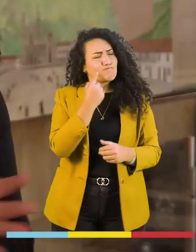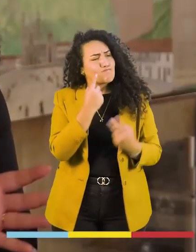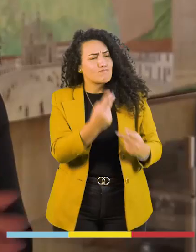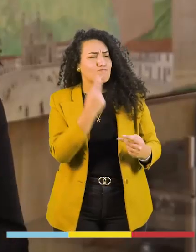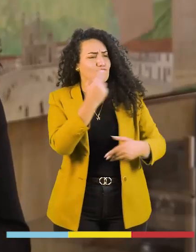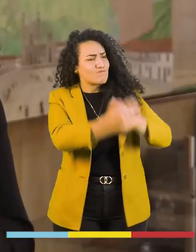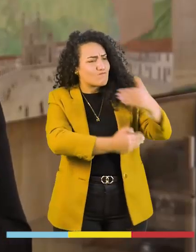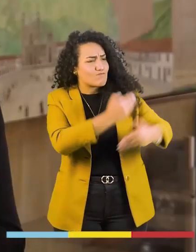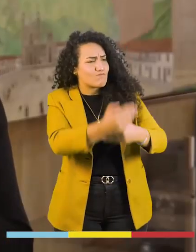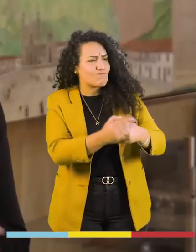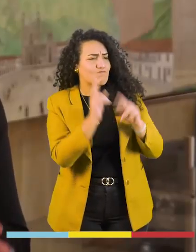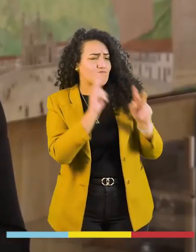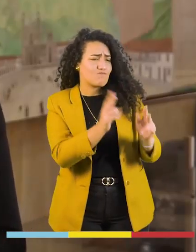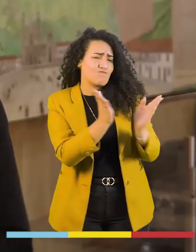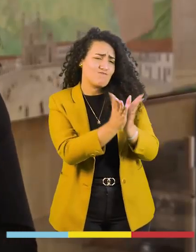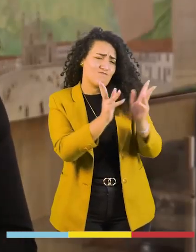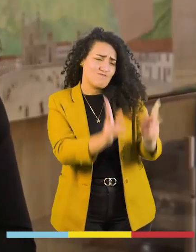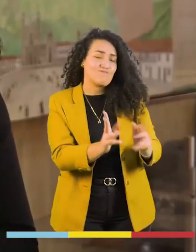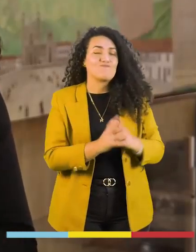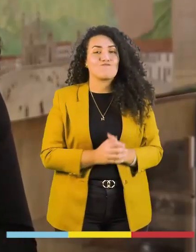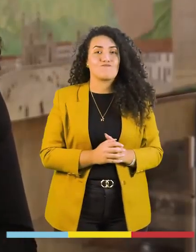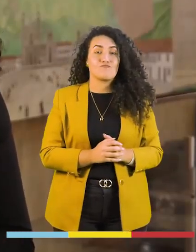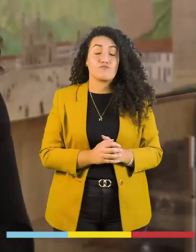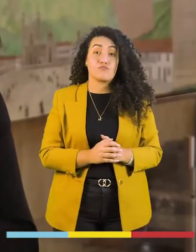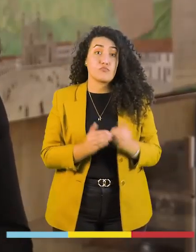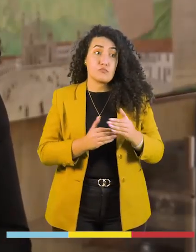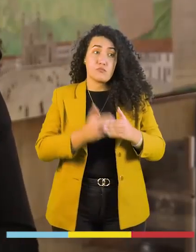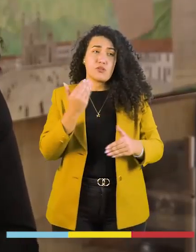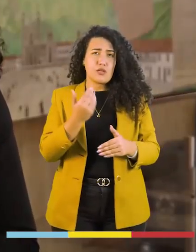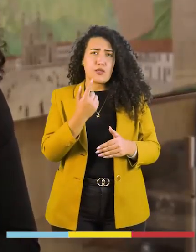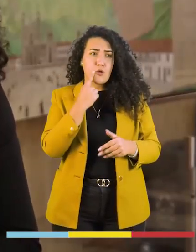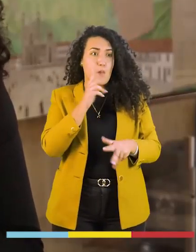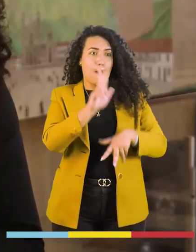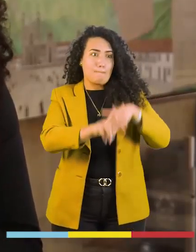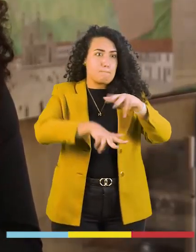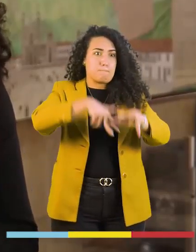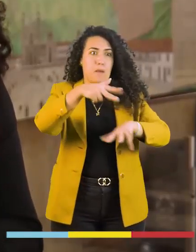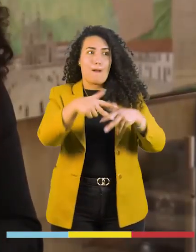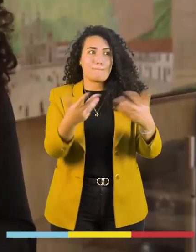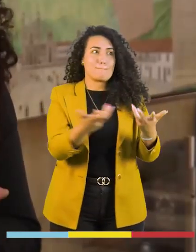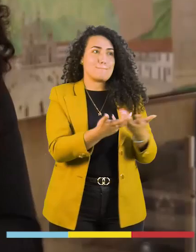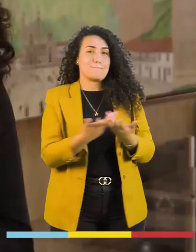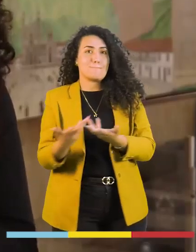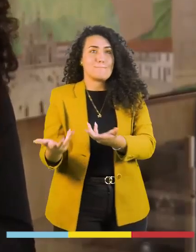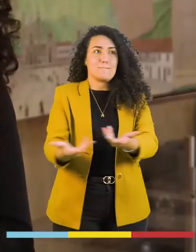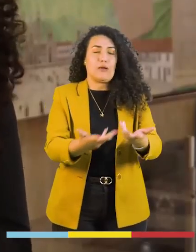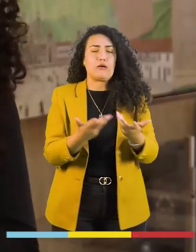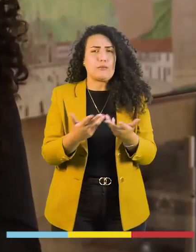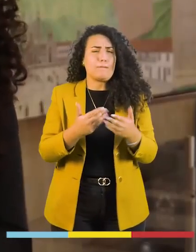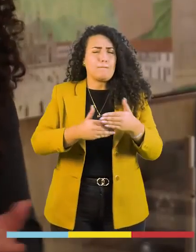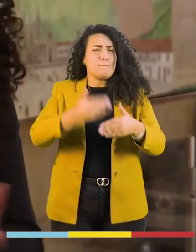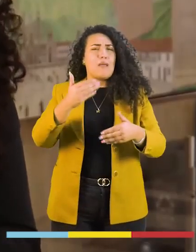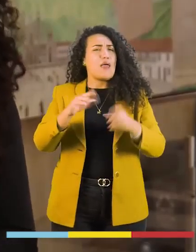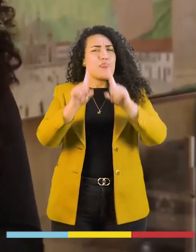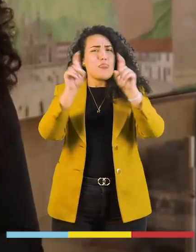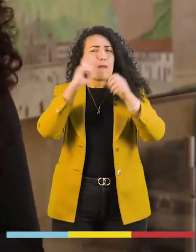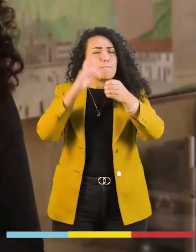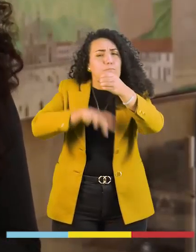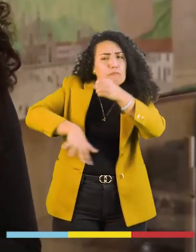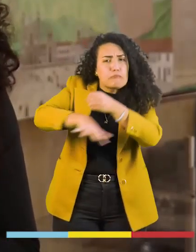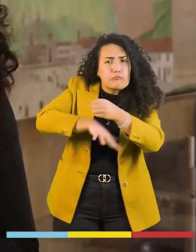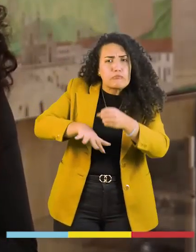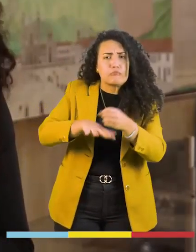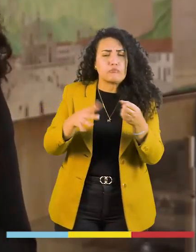bonito ver cómo el proceso que llevaron nuestros estudiantes. Inicialmente, pues obviamente no tenían ni